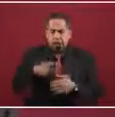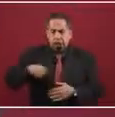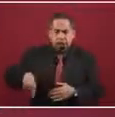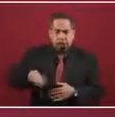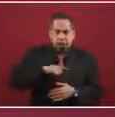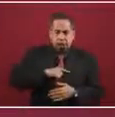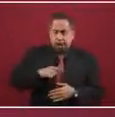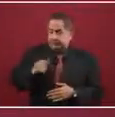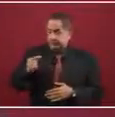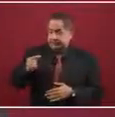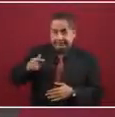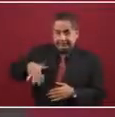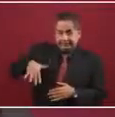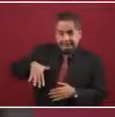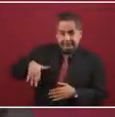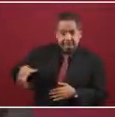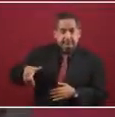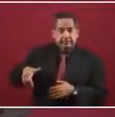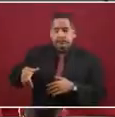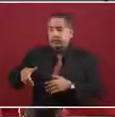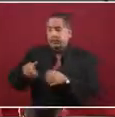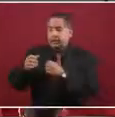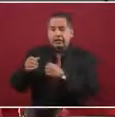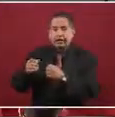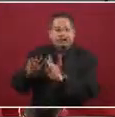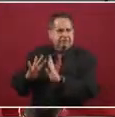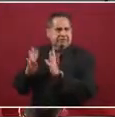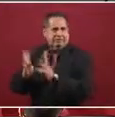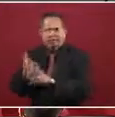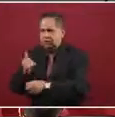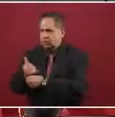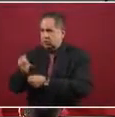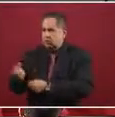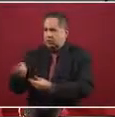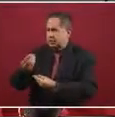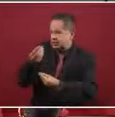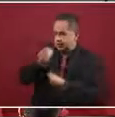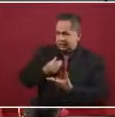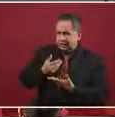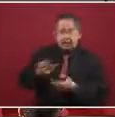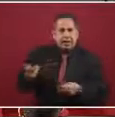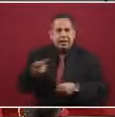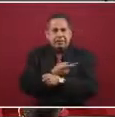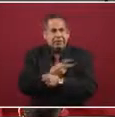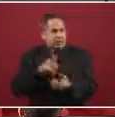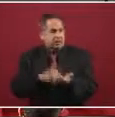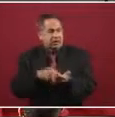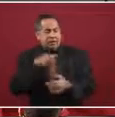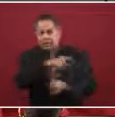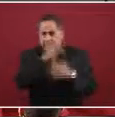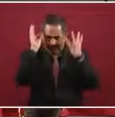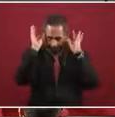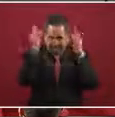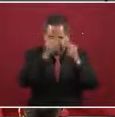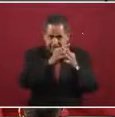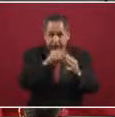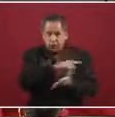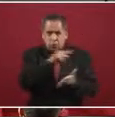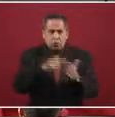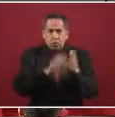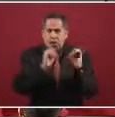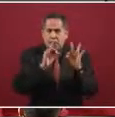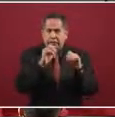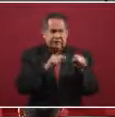nos manifestó hace un momento en el Gabinete de Seguridad del Presidente de la República del estado que guardan las estaciones migratorias y el trato